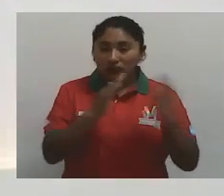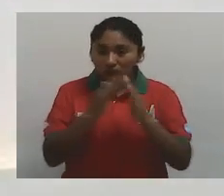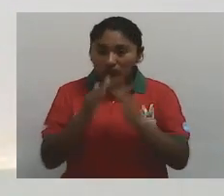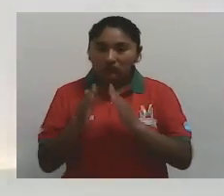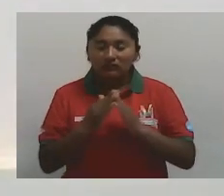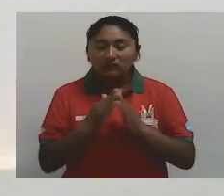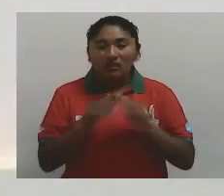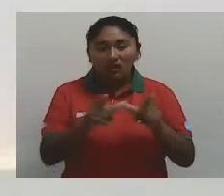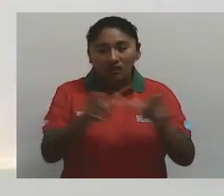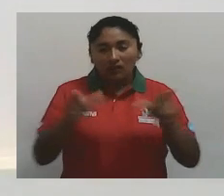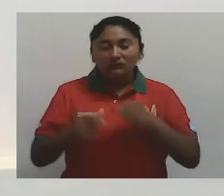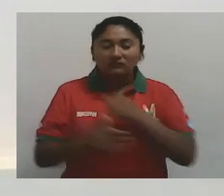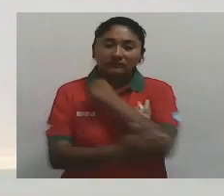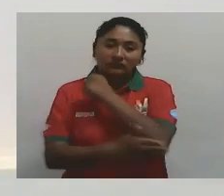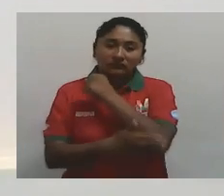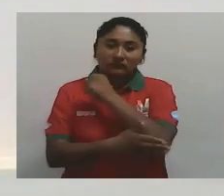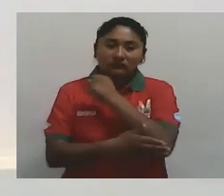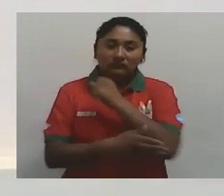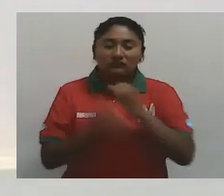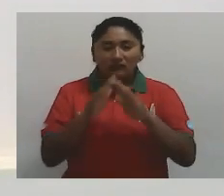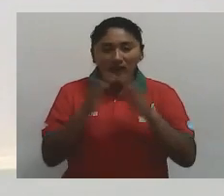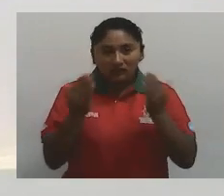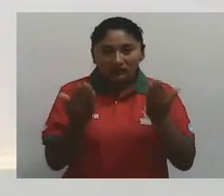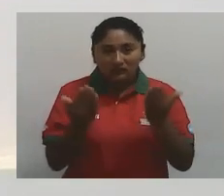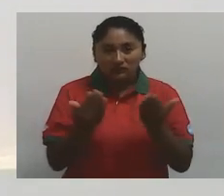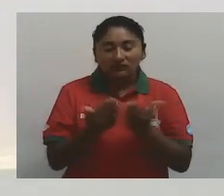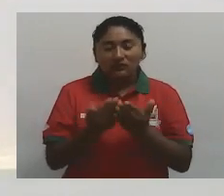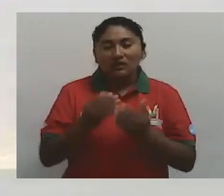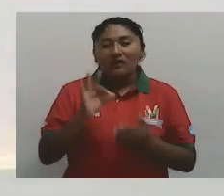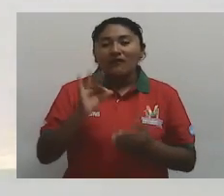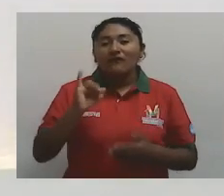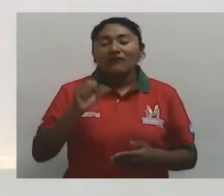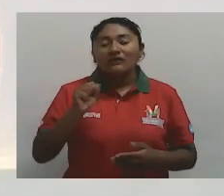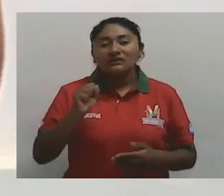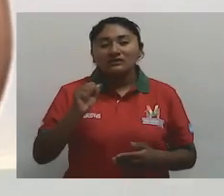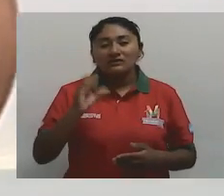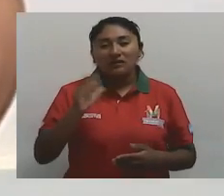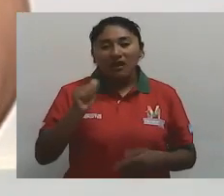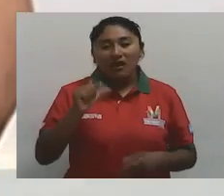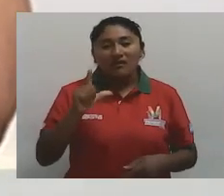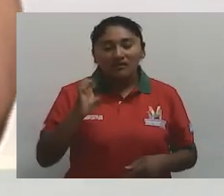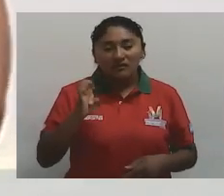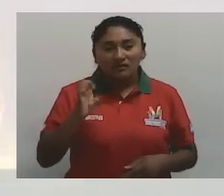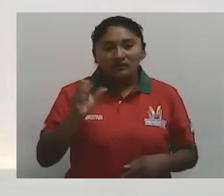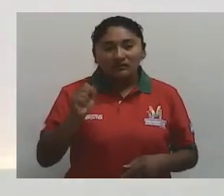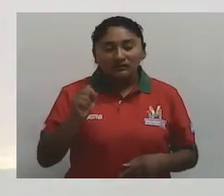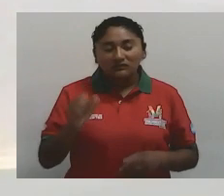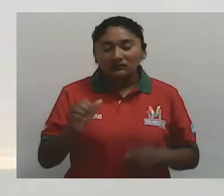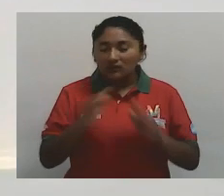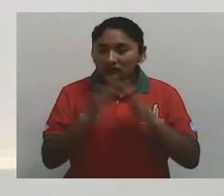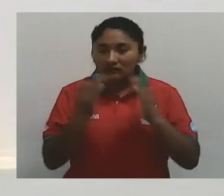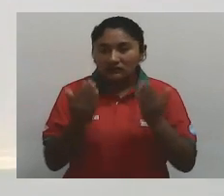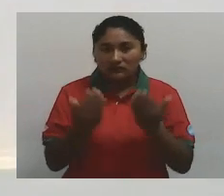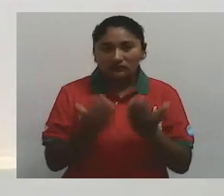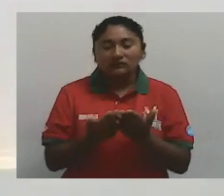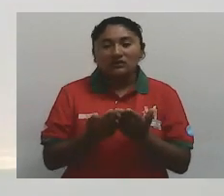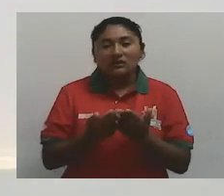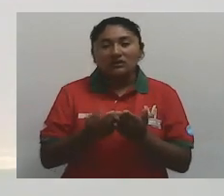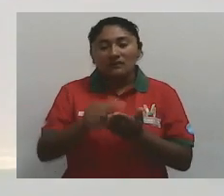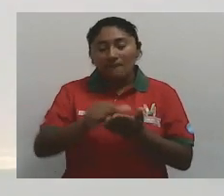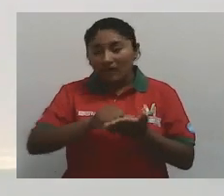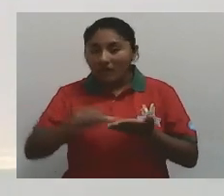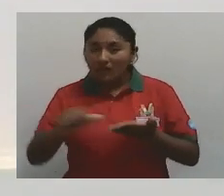unidades educativas fiscales, privadas, de convenio. El deporte es